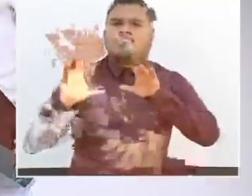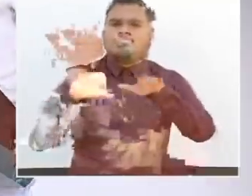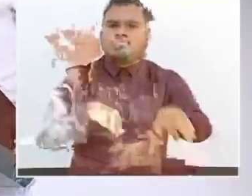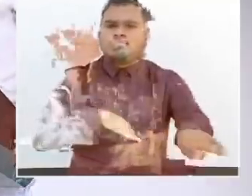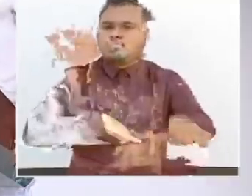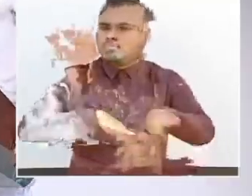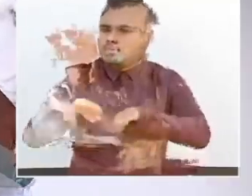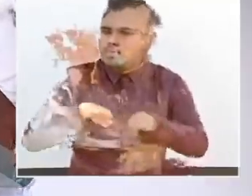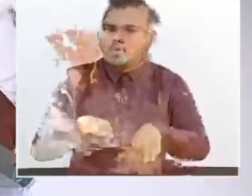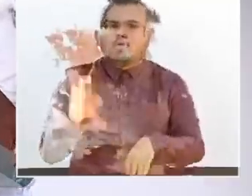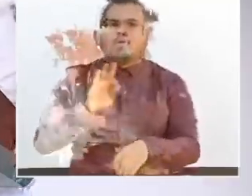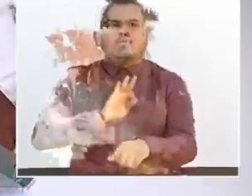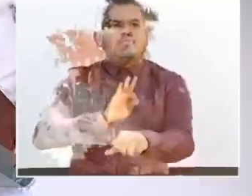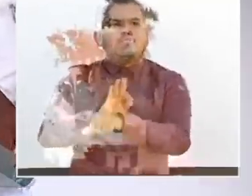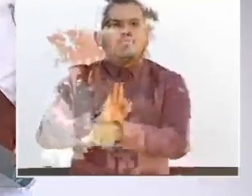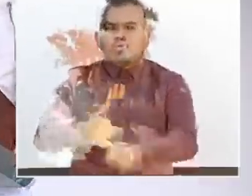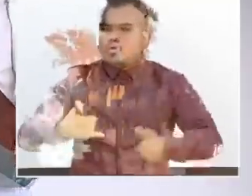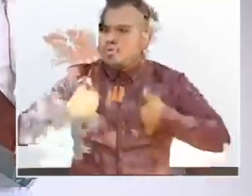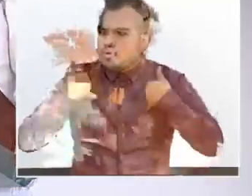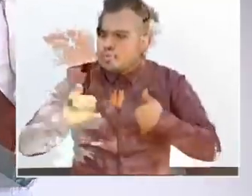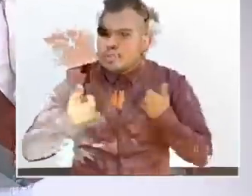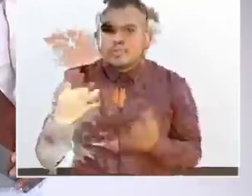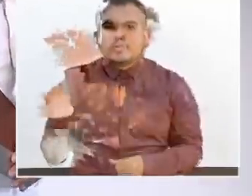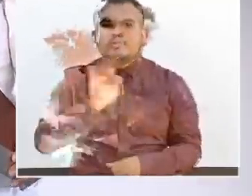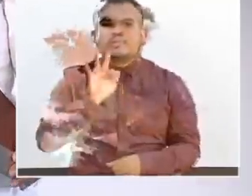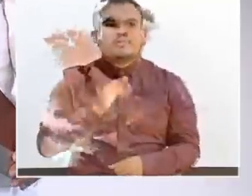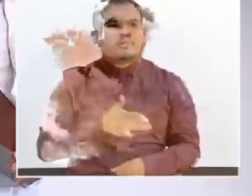jóvenes, si hay bienestar,